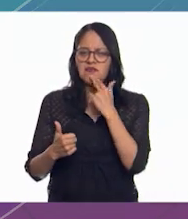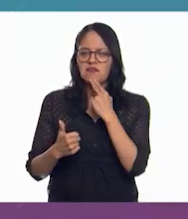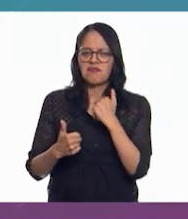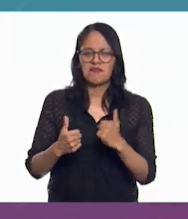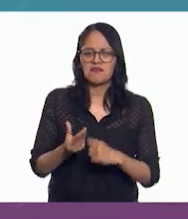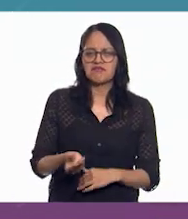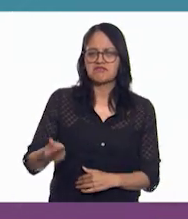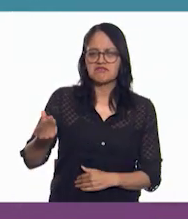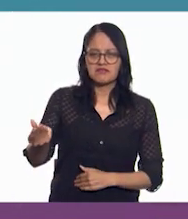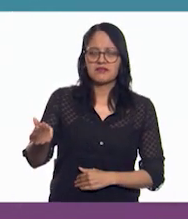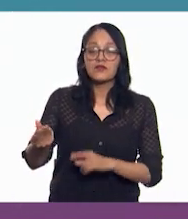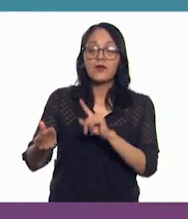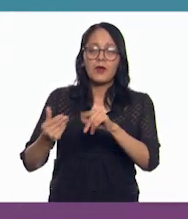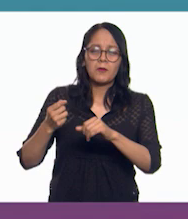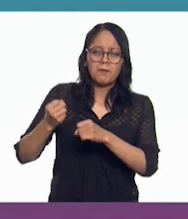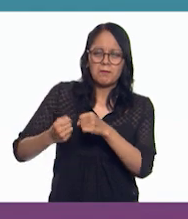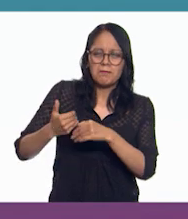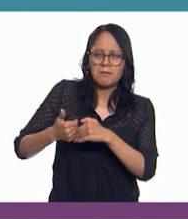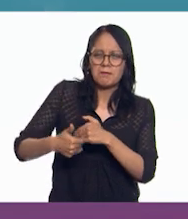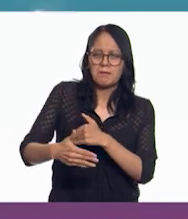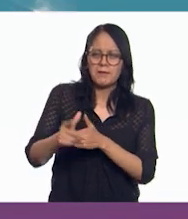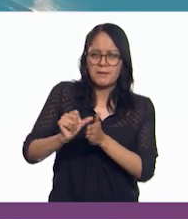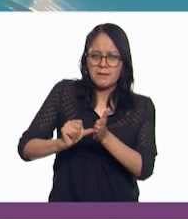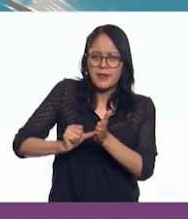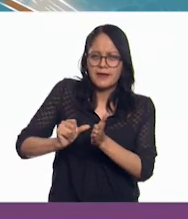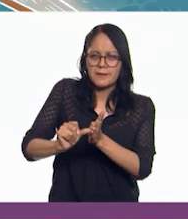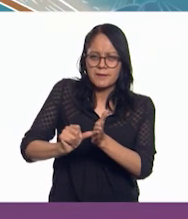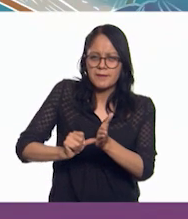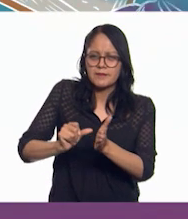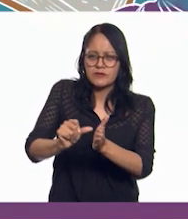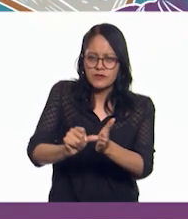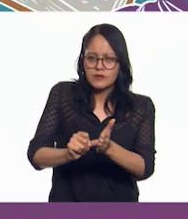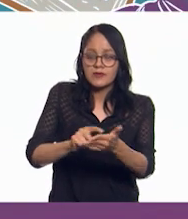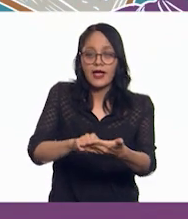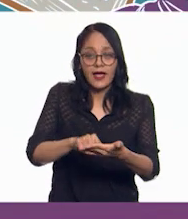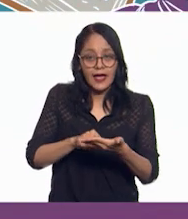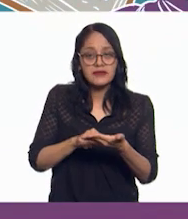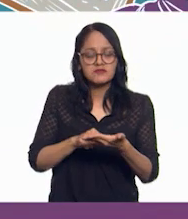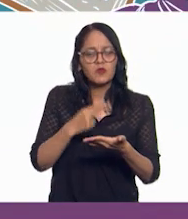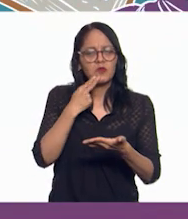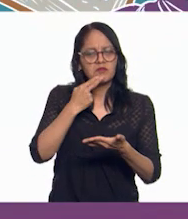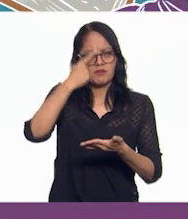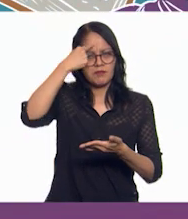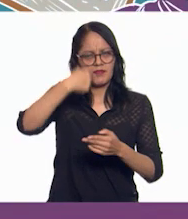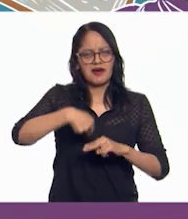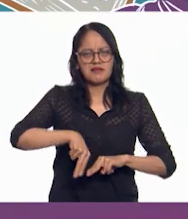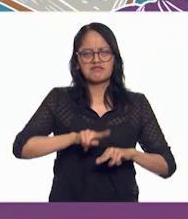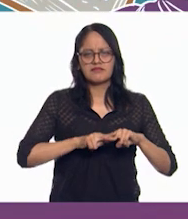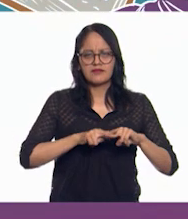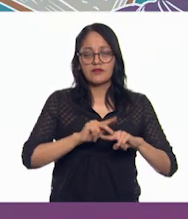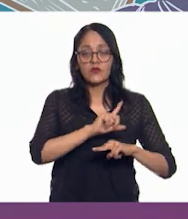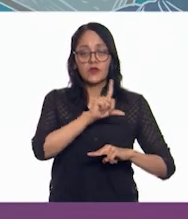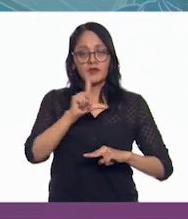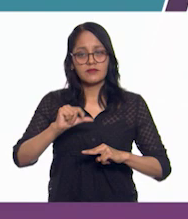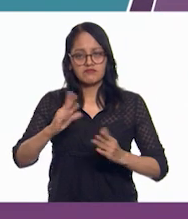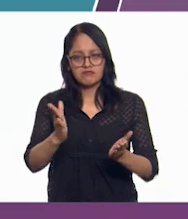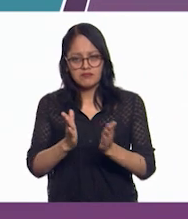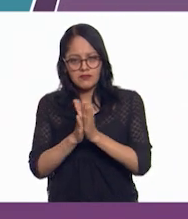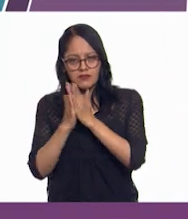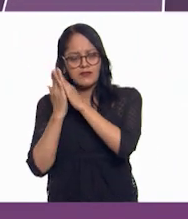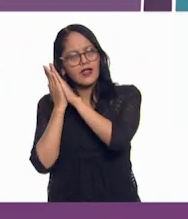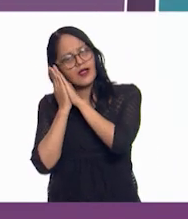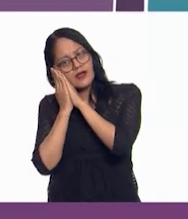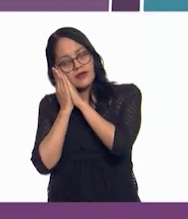camello, cuando por largos meses, sin protesta, me sirvió de sillón y de almohada, se reveló y plantándose